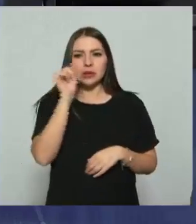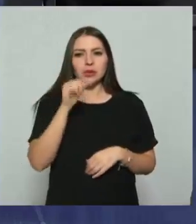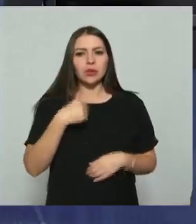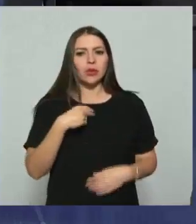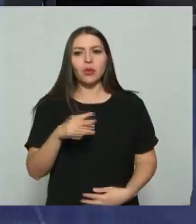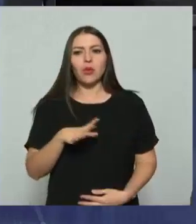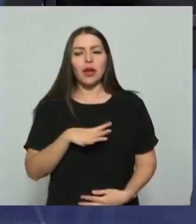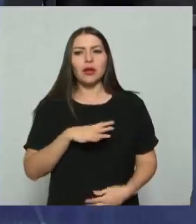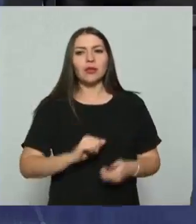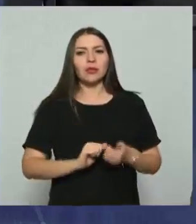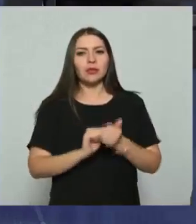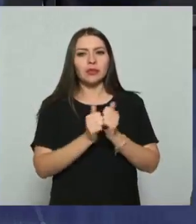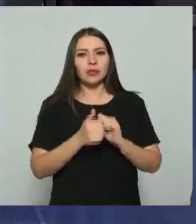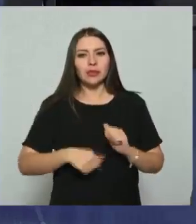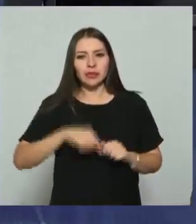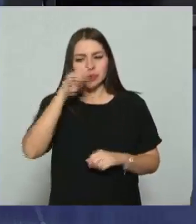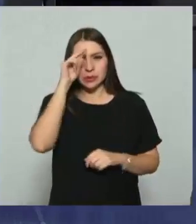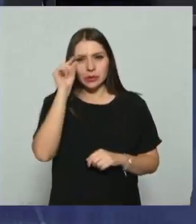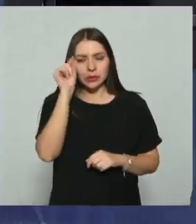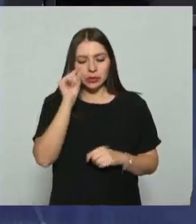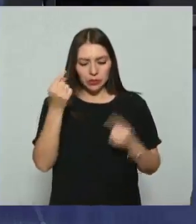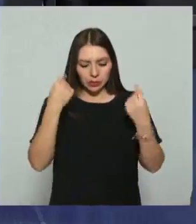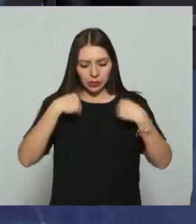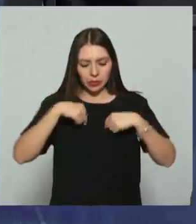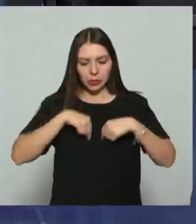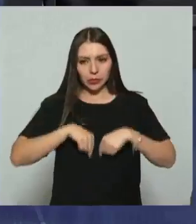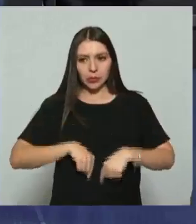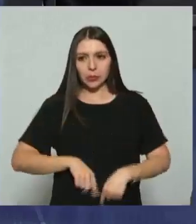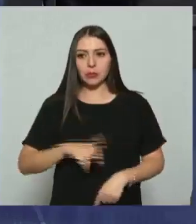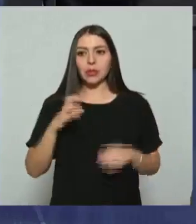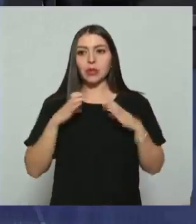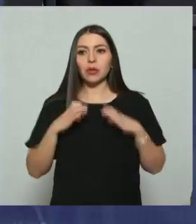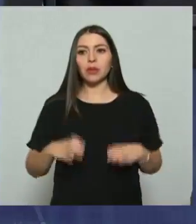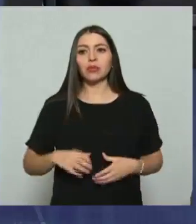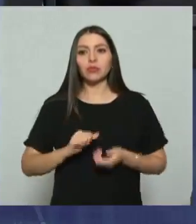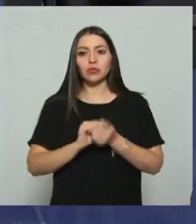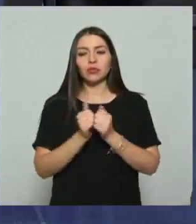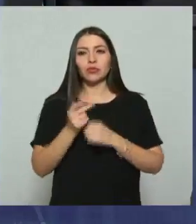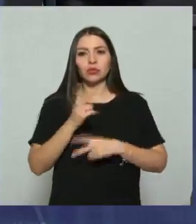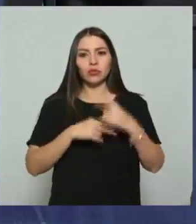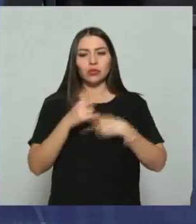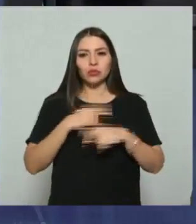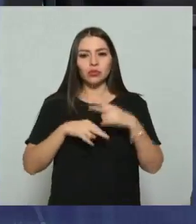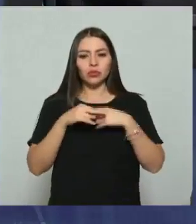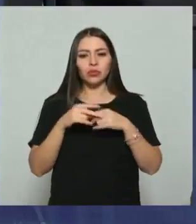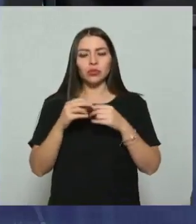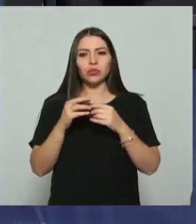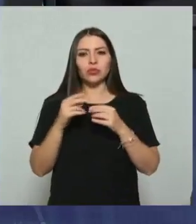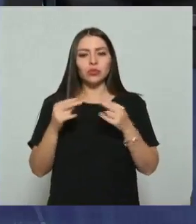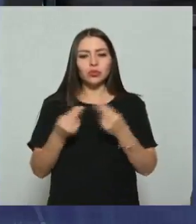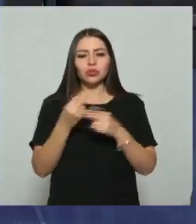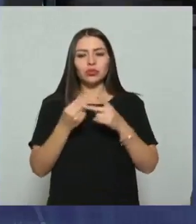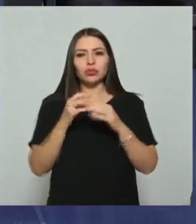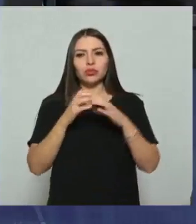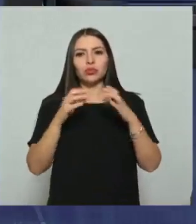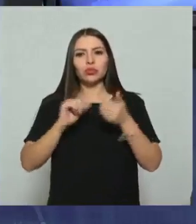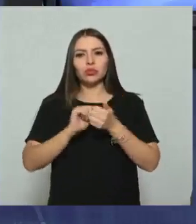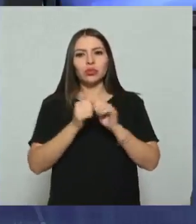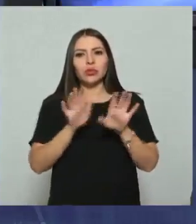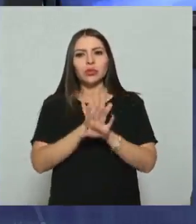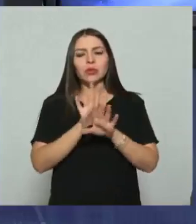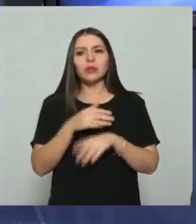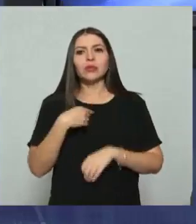Entonces, ¿qué es lo que pasa? Que esta bacteria entra a mi organismo, empieza a reproducirse, empieza a mutarse y yo me enfermo del estómago, me